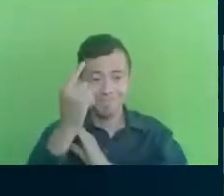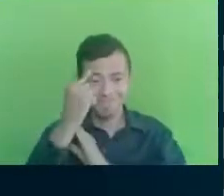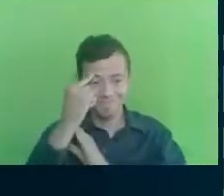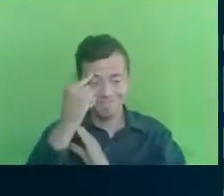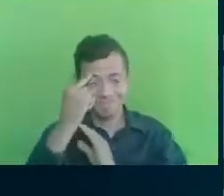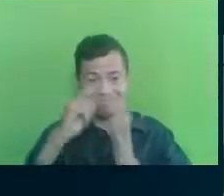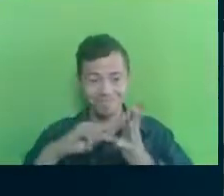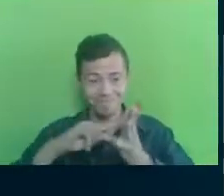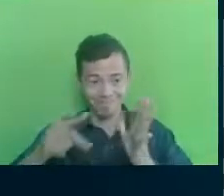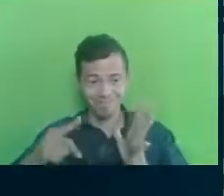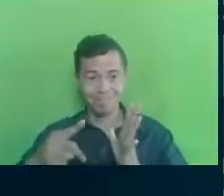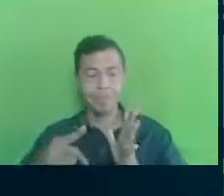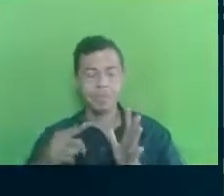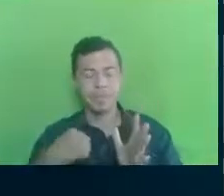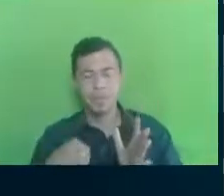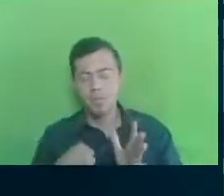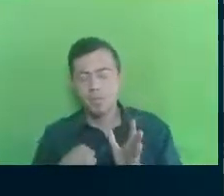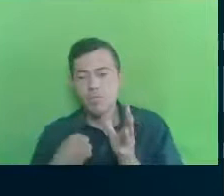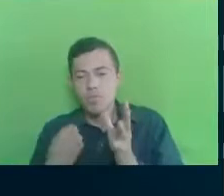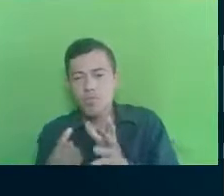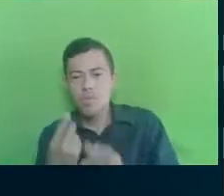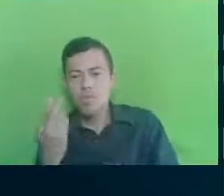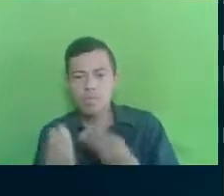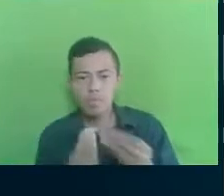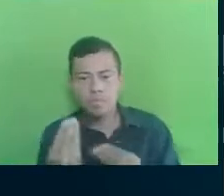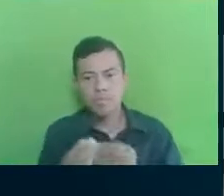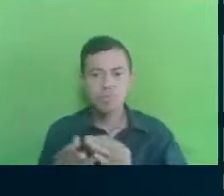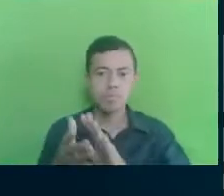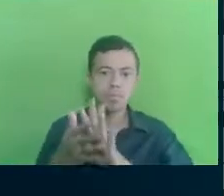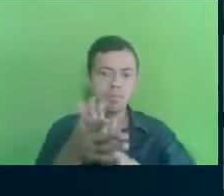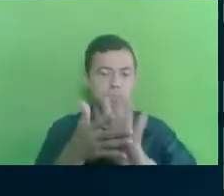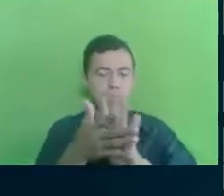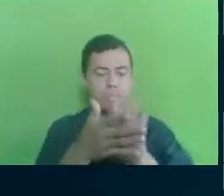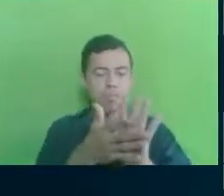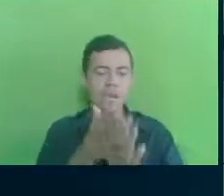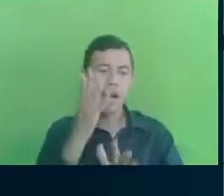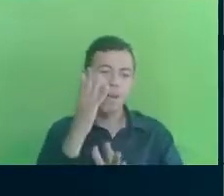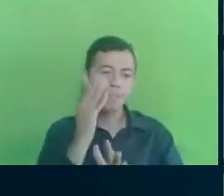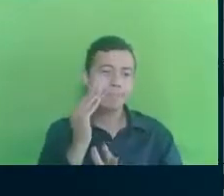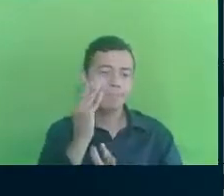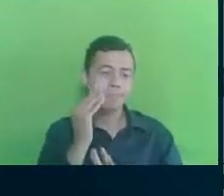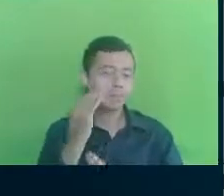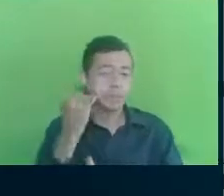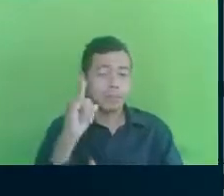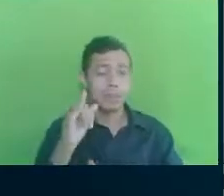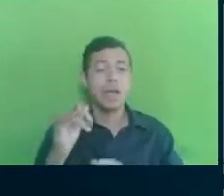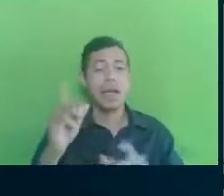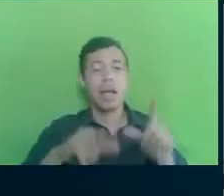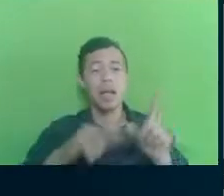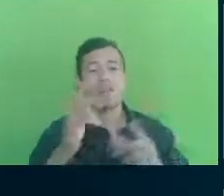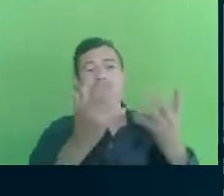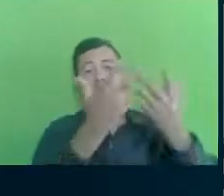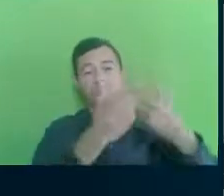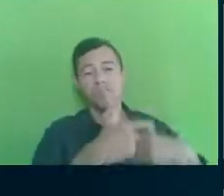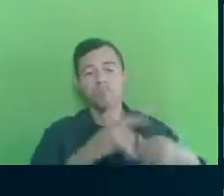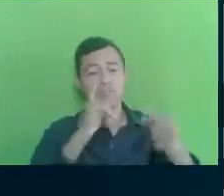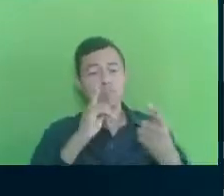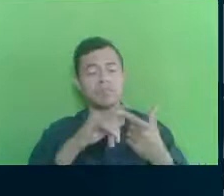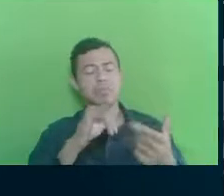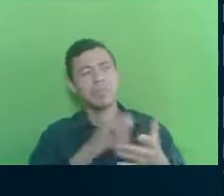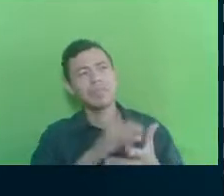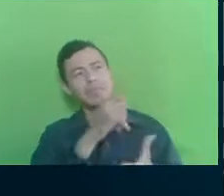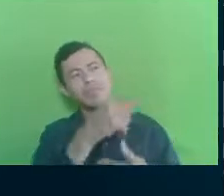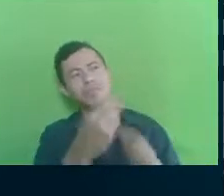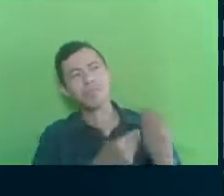digamos, un poco lo que hemos visto también desde nuestra experiencia, lo que muchos de las empresas y los individuos quieren hacer con